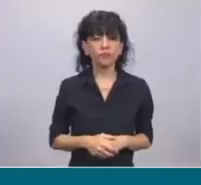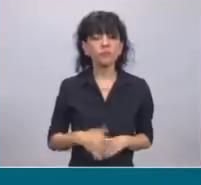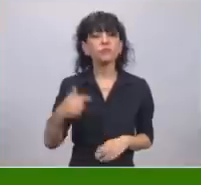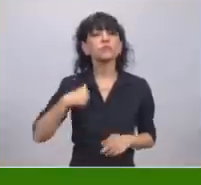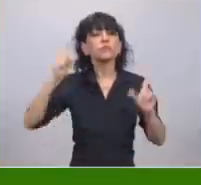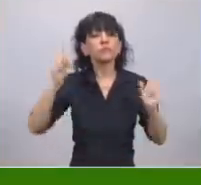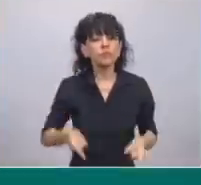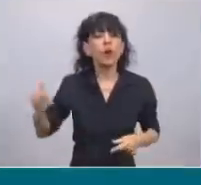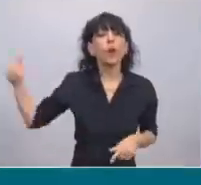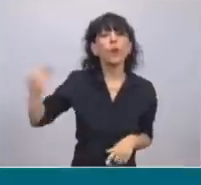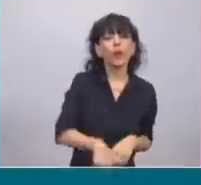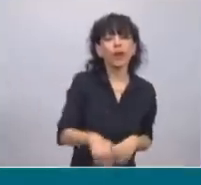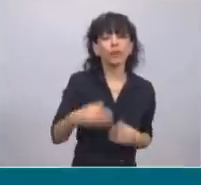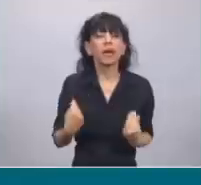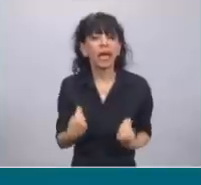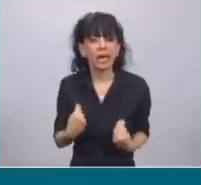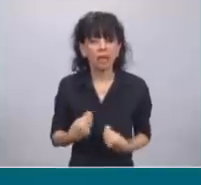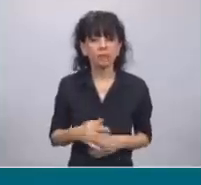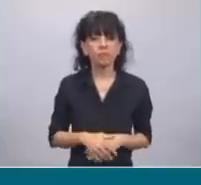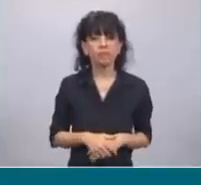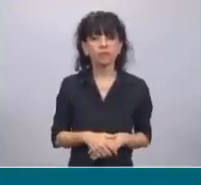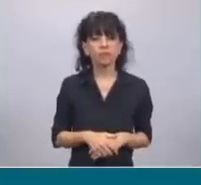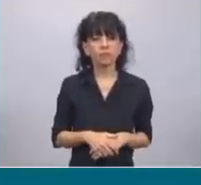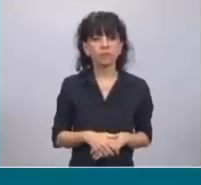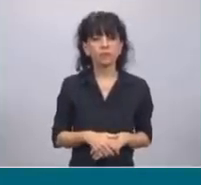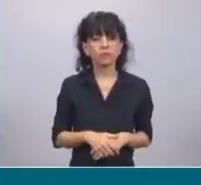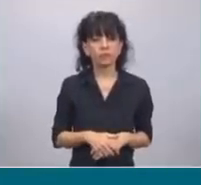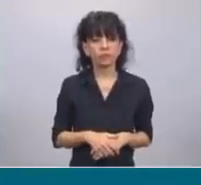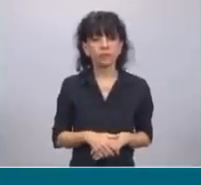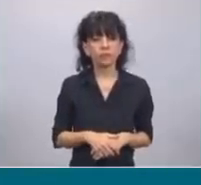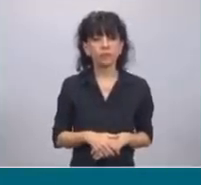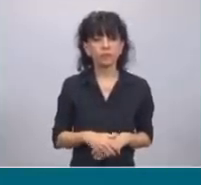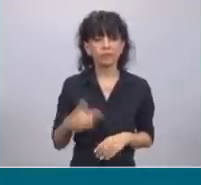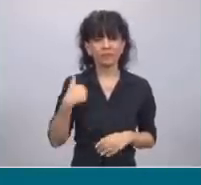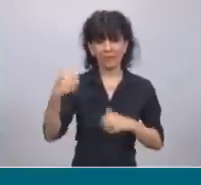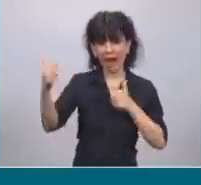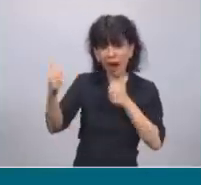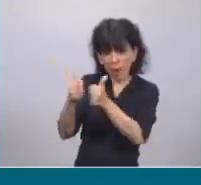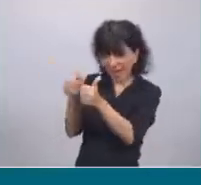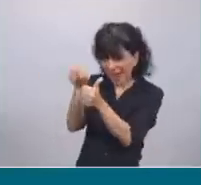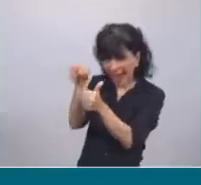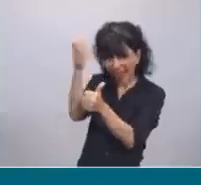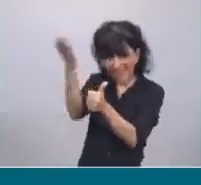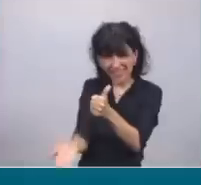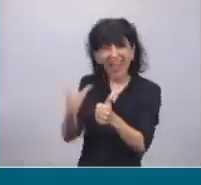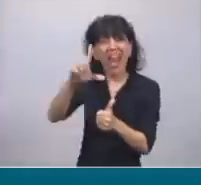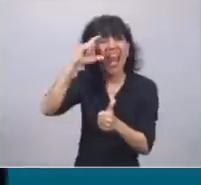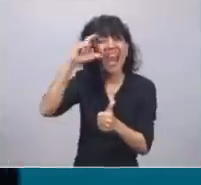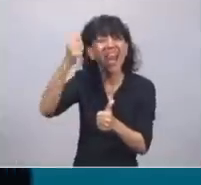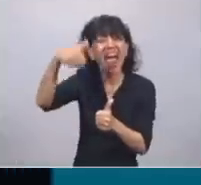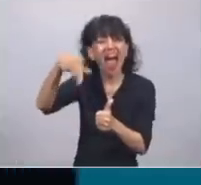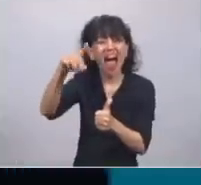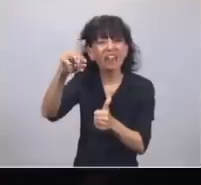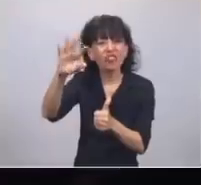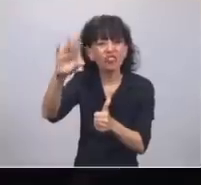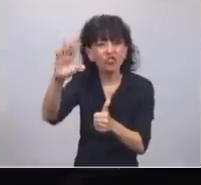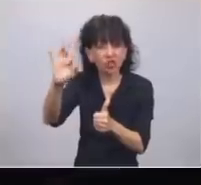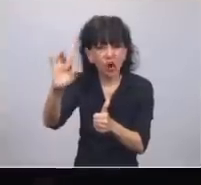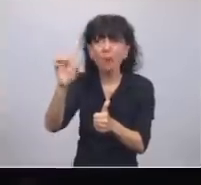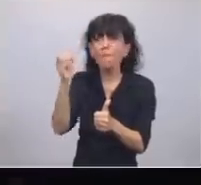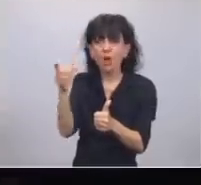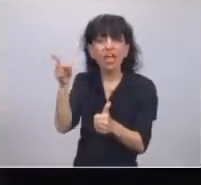Vengo también a acompañar a Leandro en su idea de una